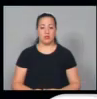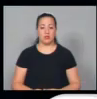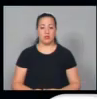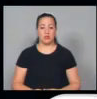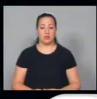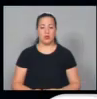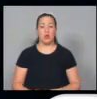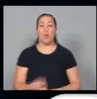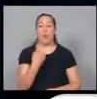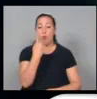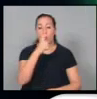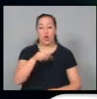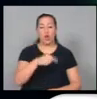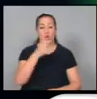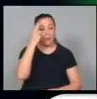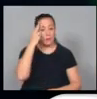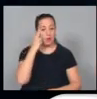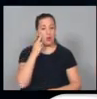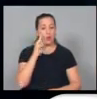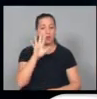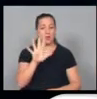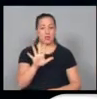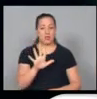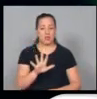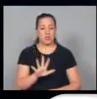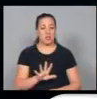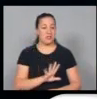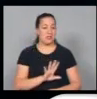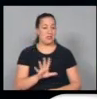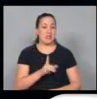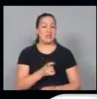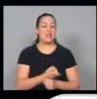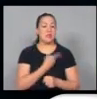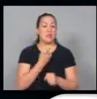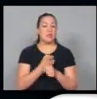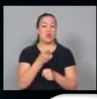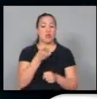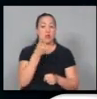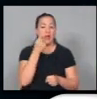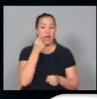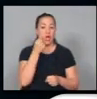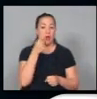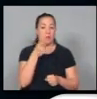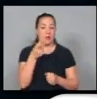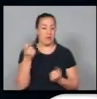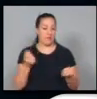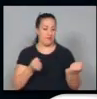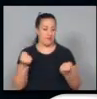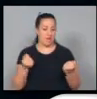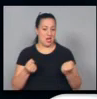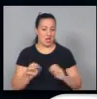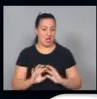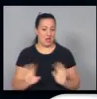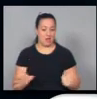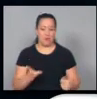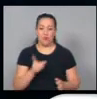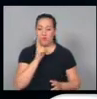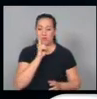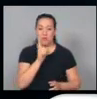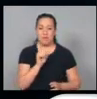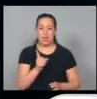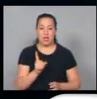No, 1,95. Claro, es imposible que este hombre pudiera seguir manejando. No, es muy peligroso,